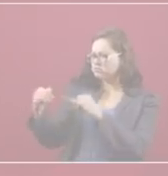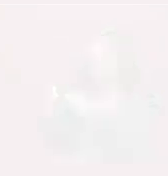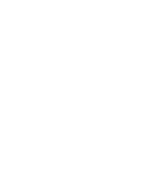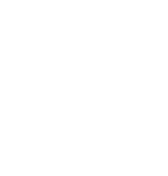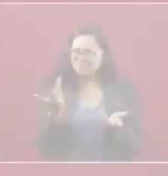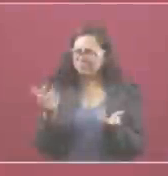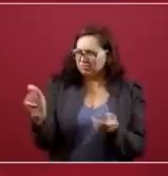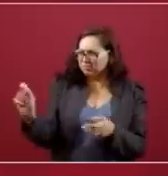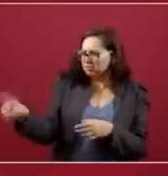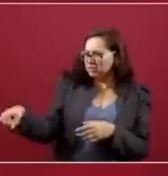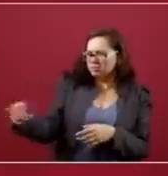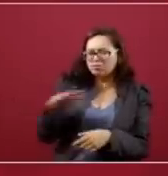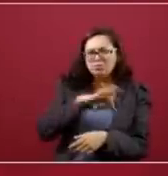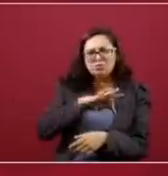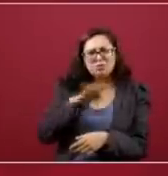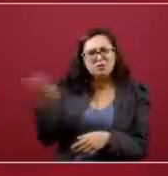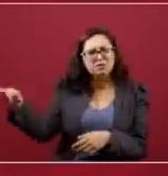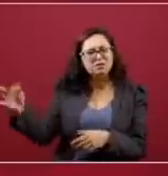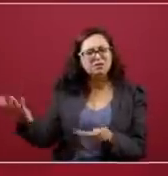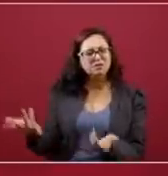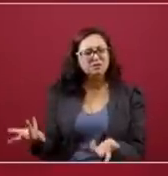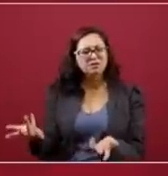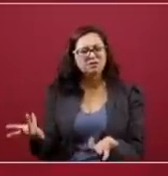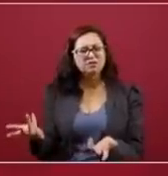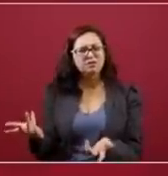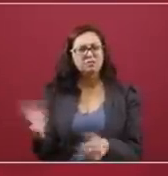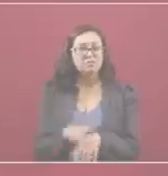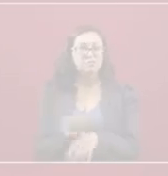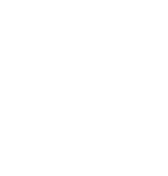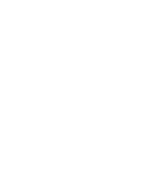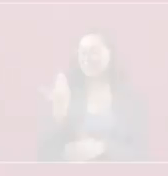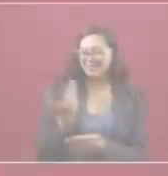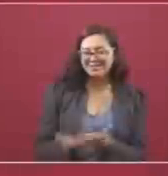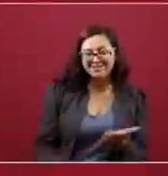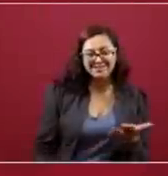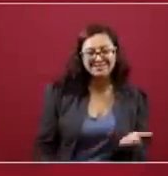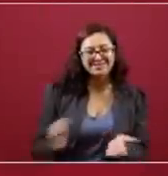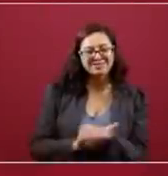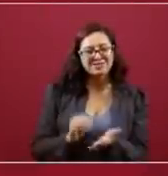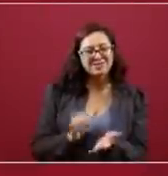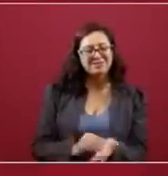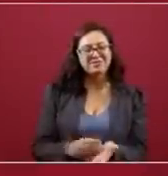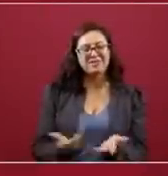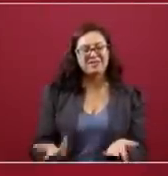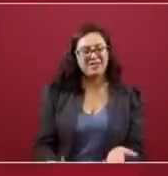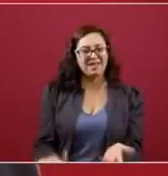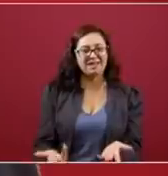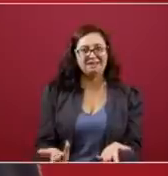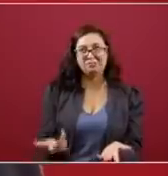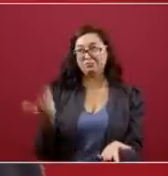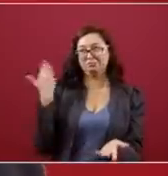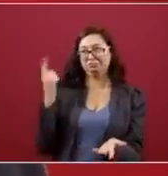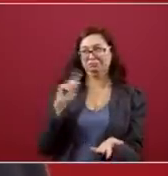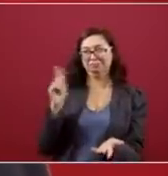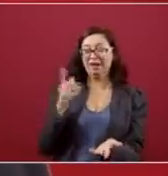del gobierno, que todo se contrataba. Hay un caso,